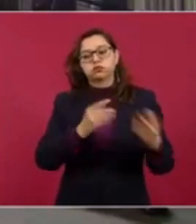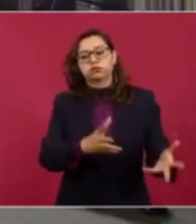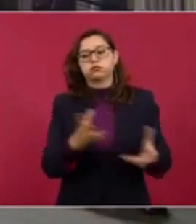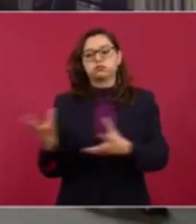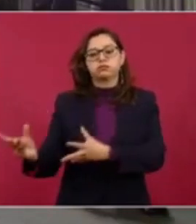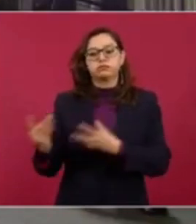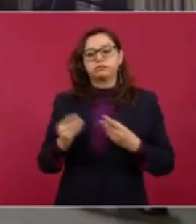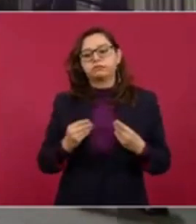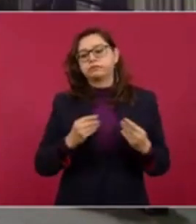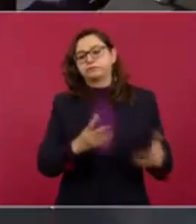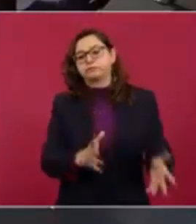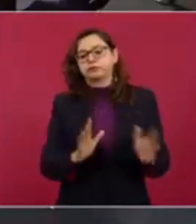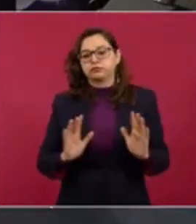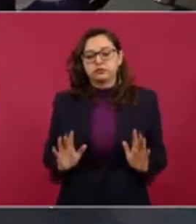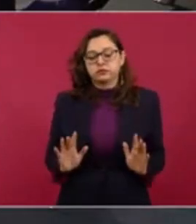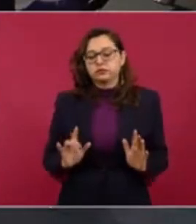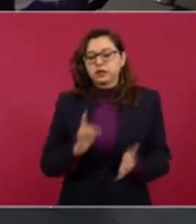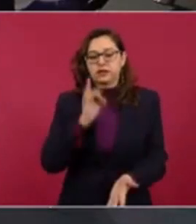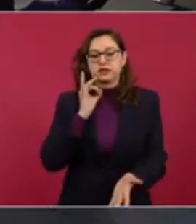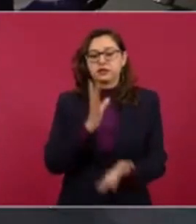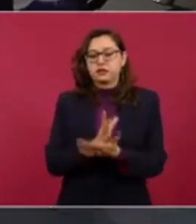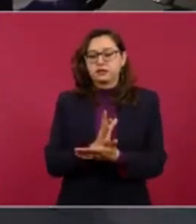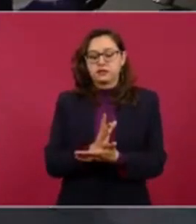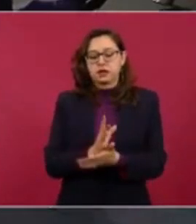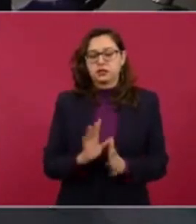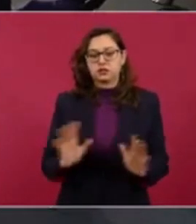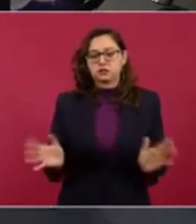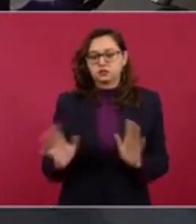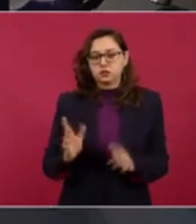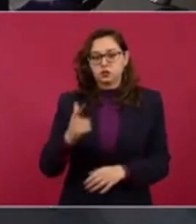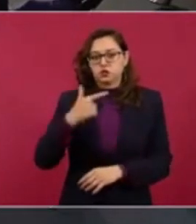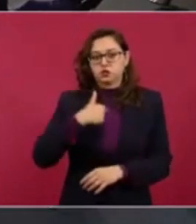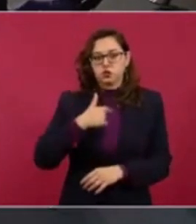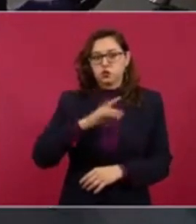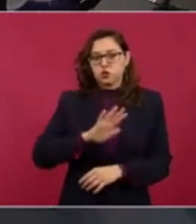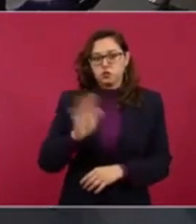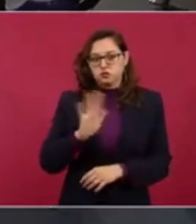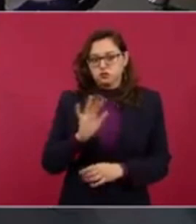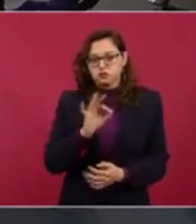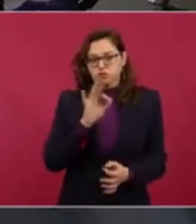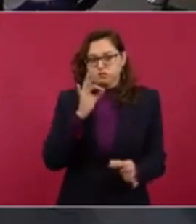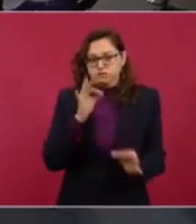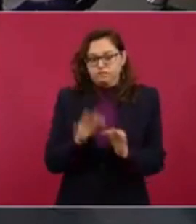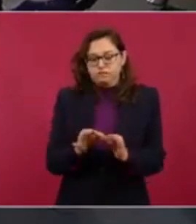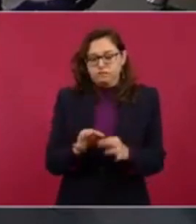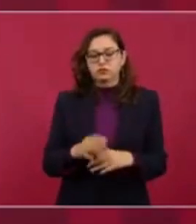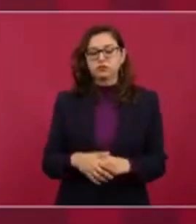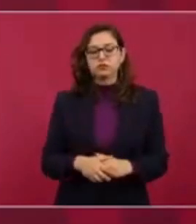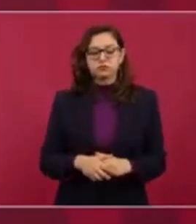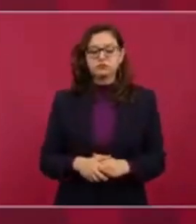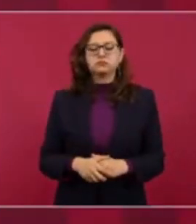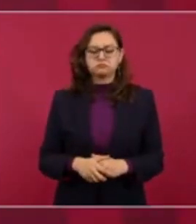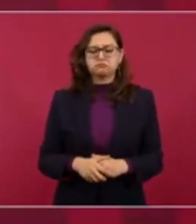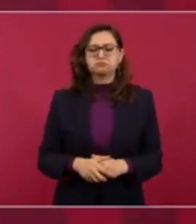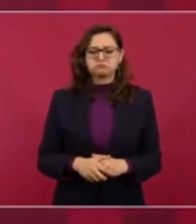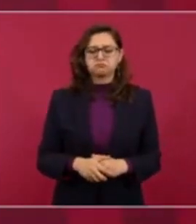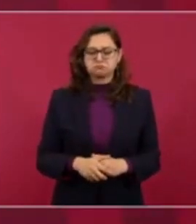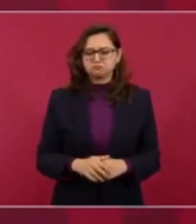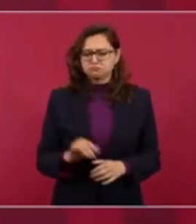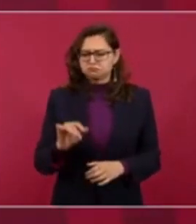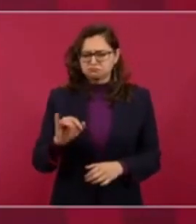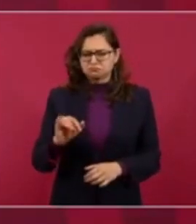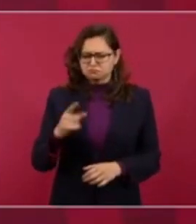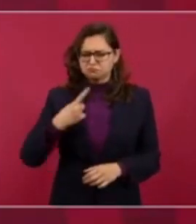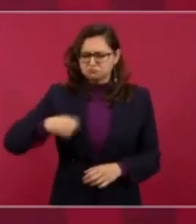la fuente oficial, que son ellos. Nunca he ido a otro extremo, presidente. Lo vamos a hacer, vamos a